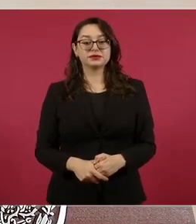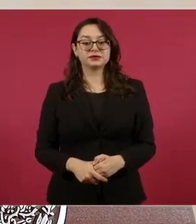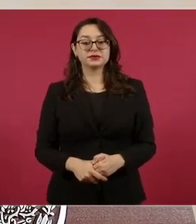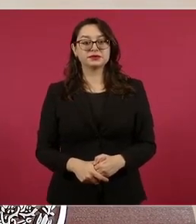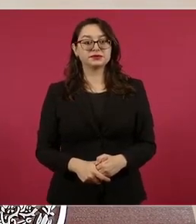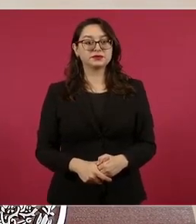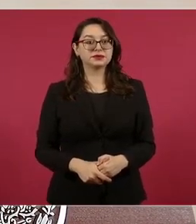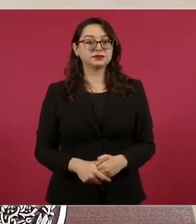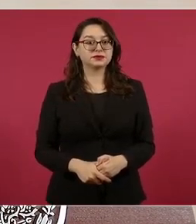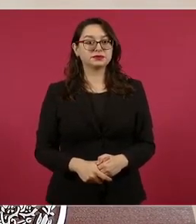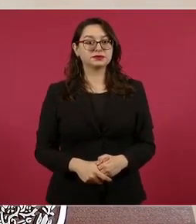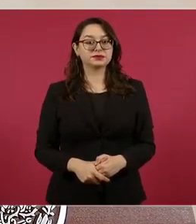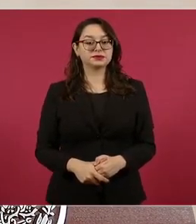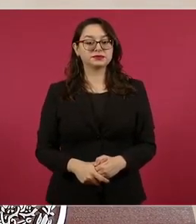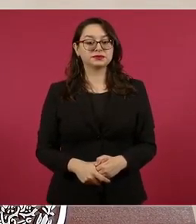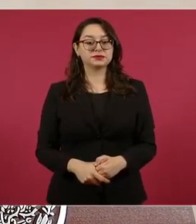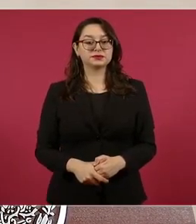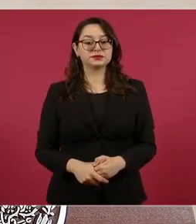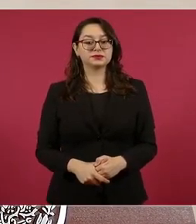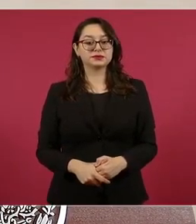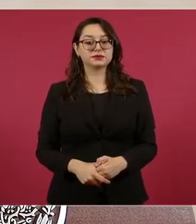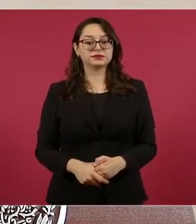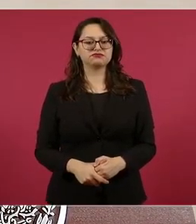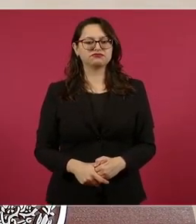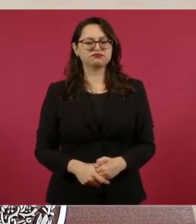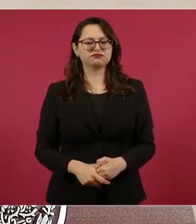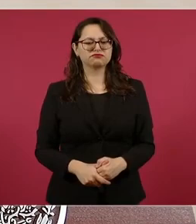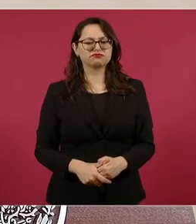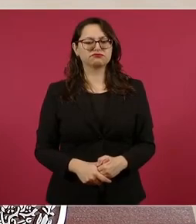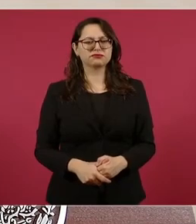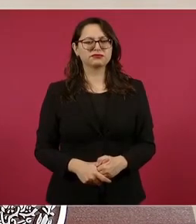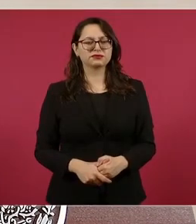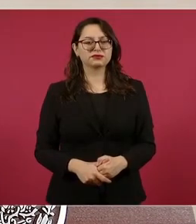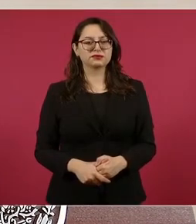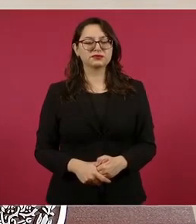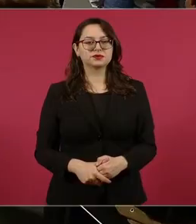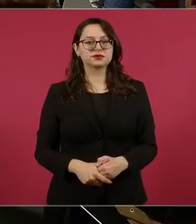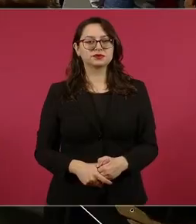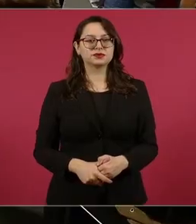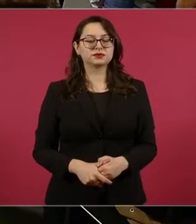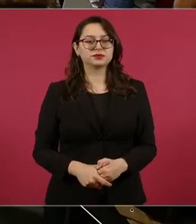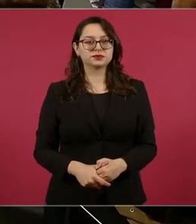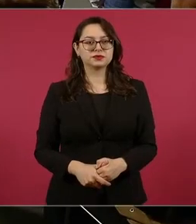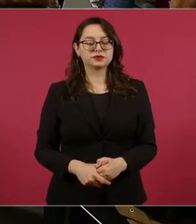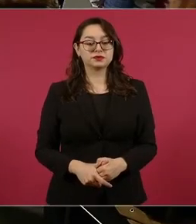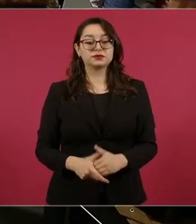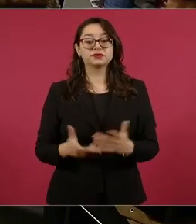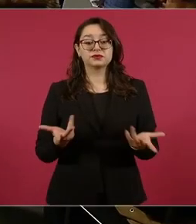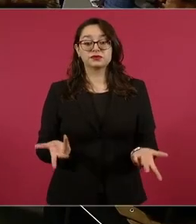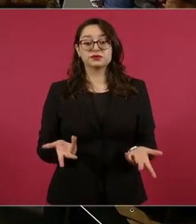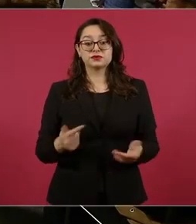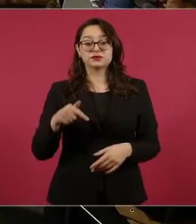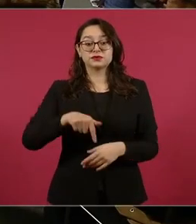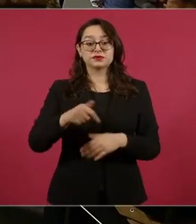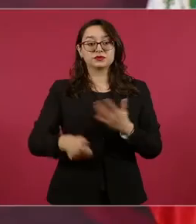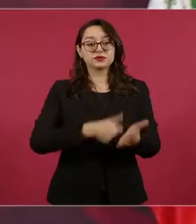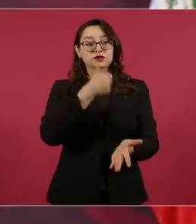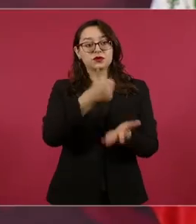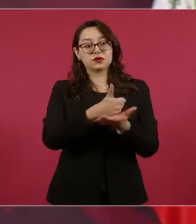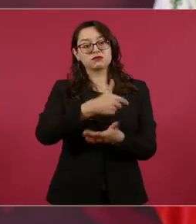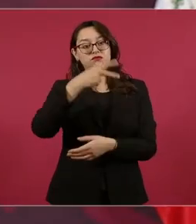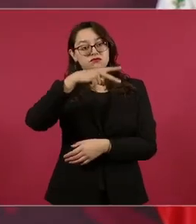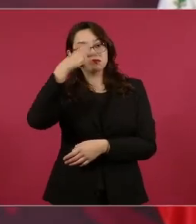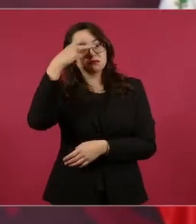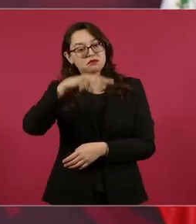Ah distinguido como una de las ciudades más bellas